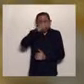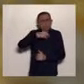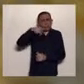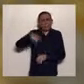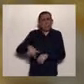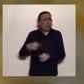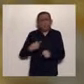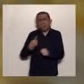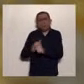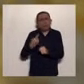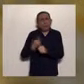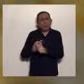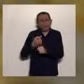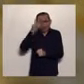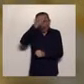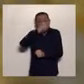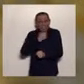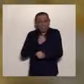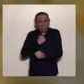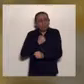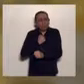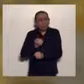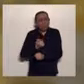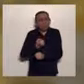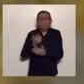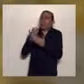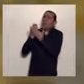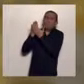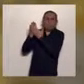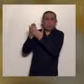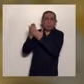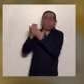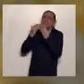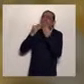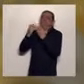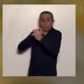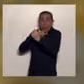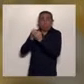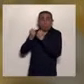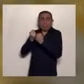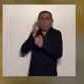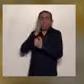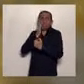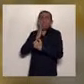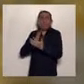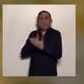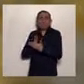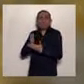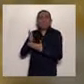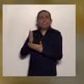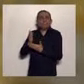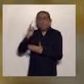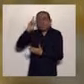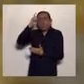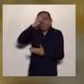este momento en la hostia consagrada, pero te pido que por tu poder y bondad infinita